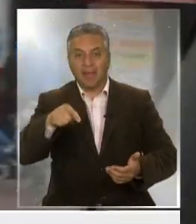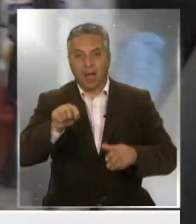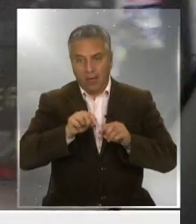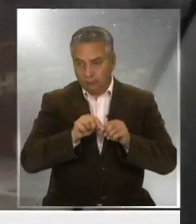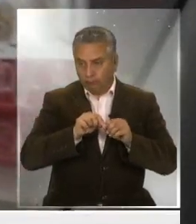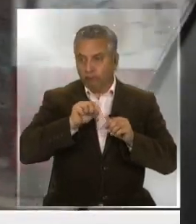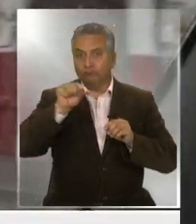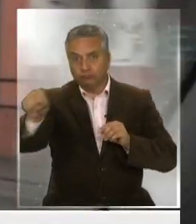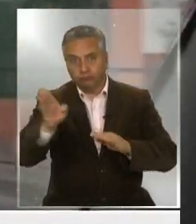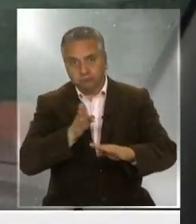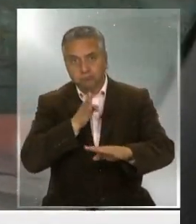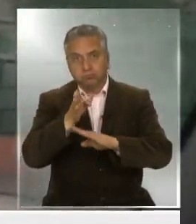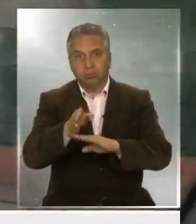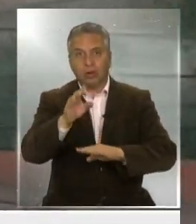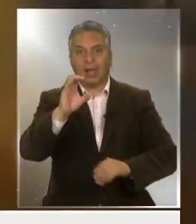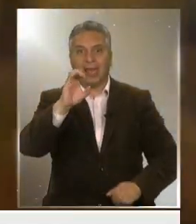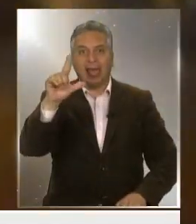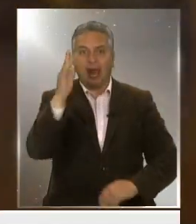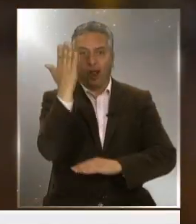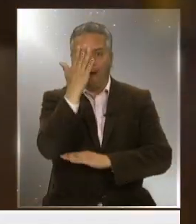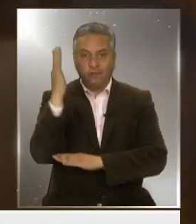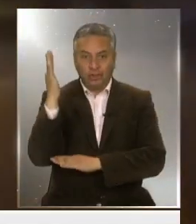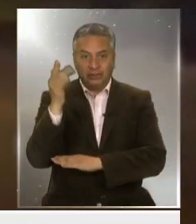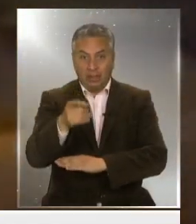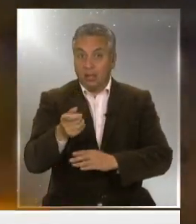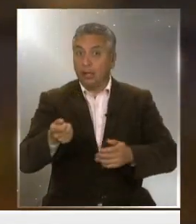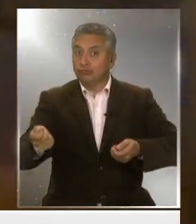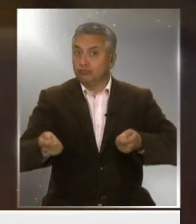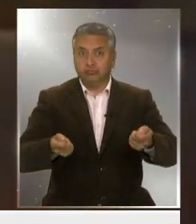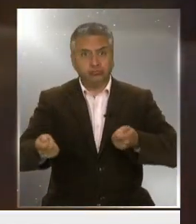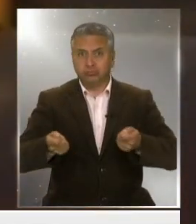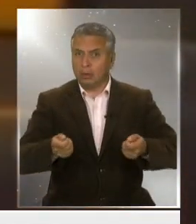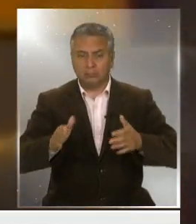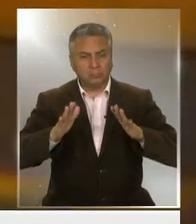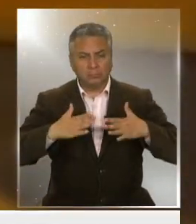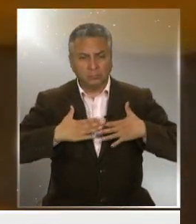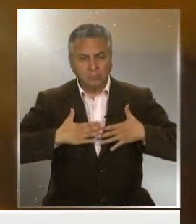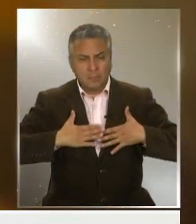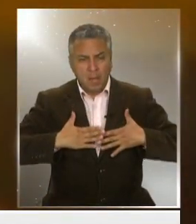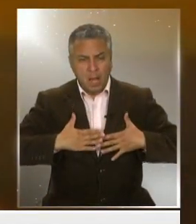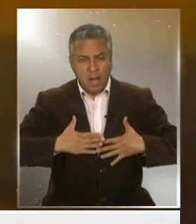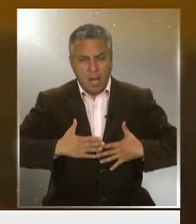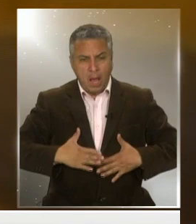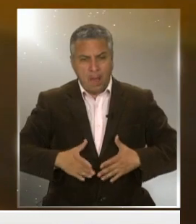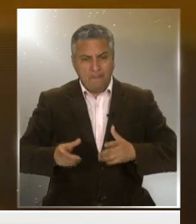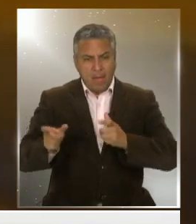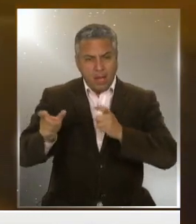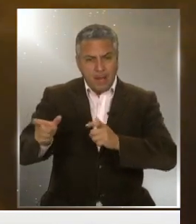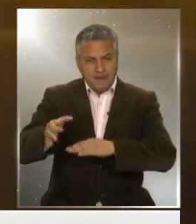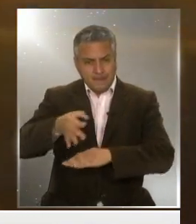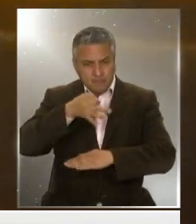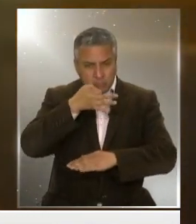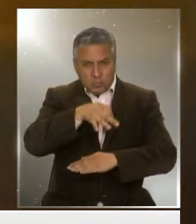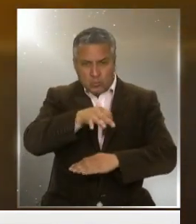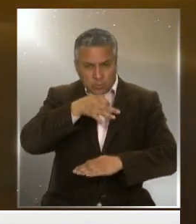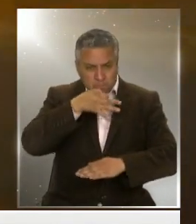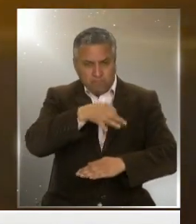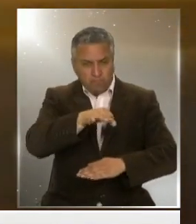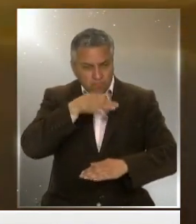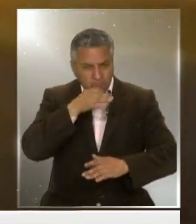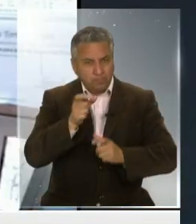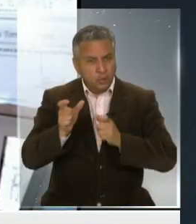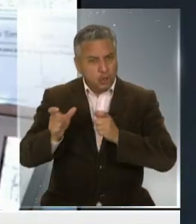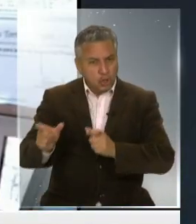del Bosque. La actitud del conductor es notable. Mantuvo al asaltante bajo control, pese a lo riesgoso de